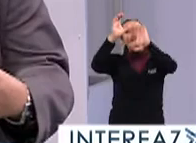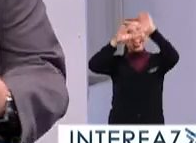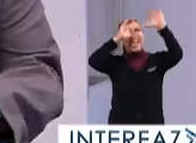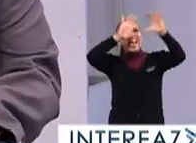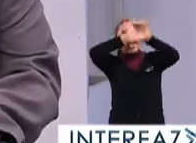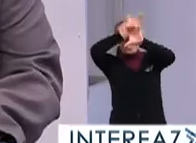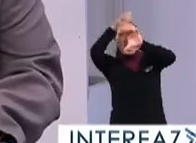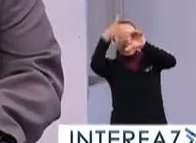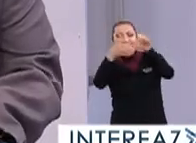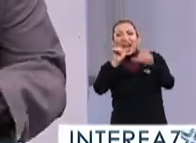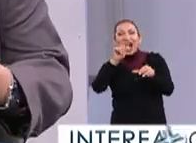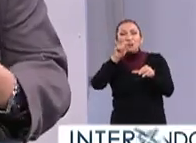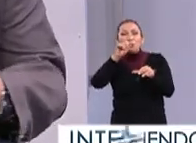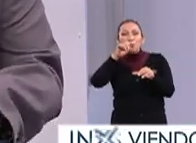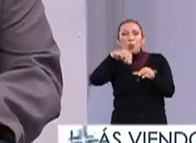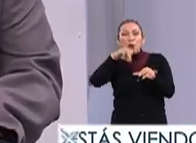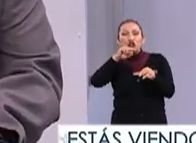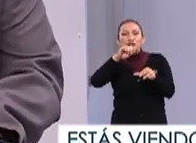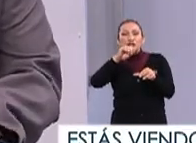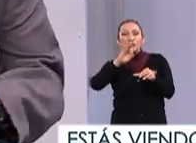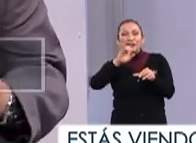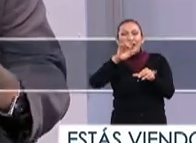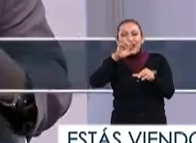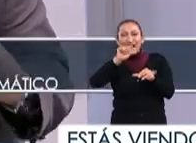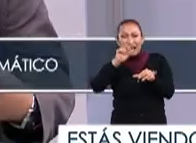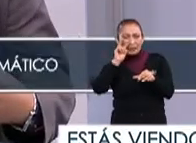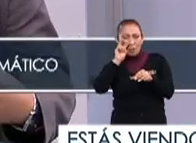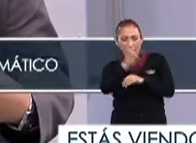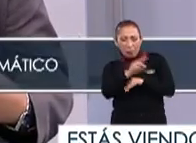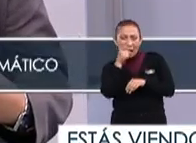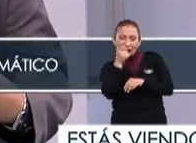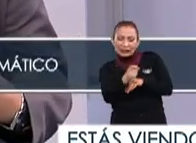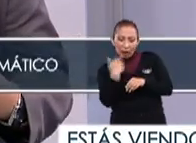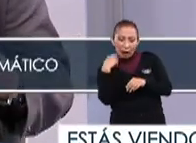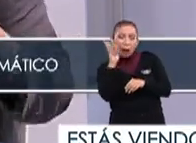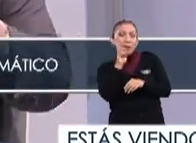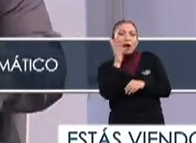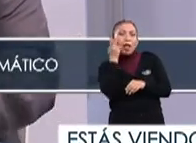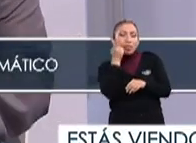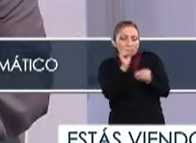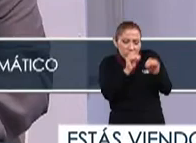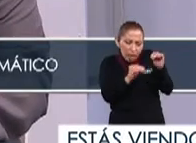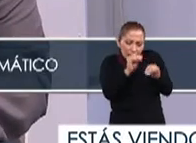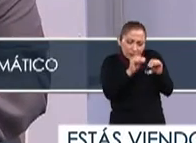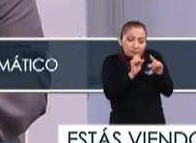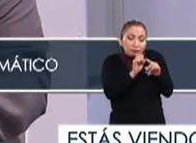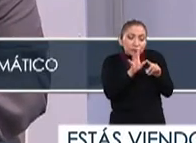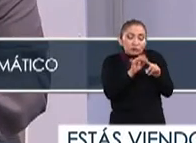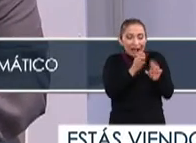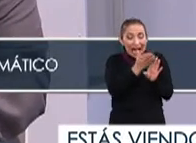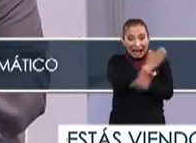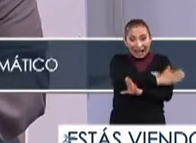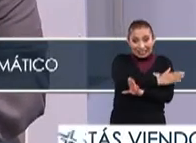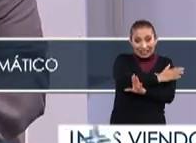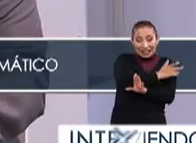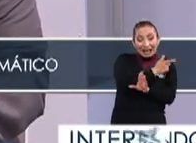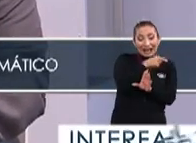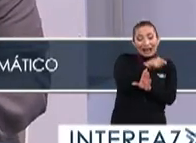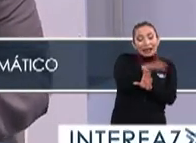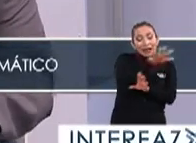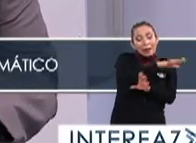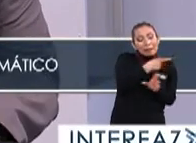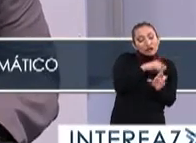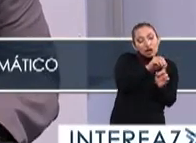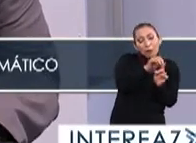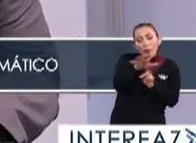ciertos valores iniciales. Algo que se consideró mucho fue tomar estos modelos con los efectos antropogénicos, es decir, con los efectos de la